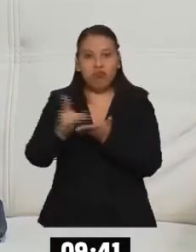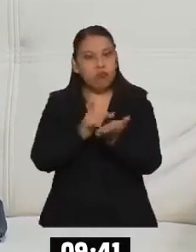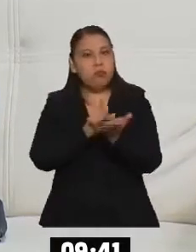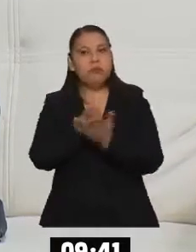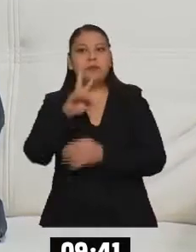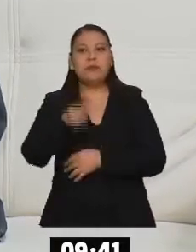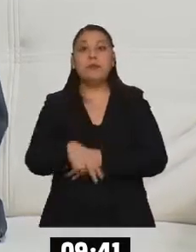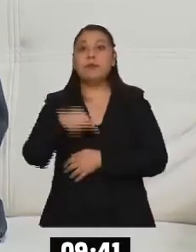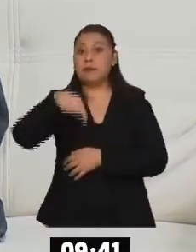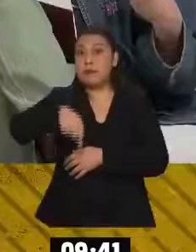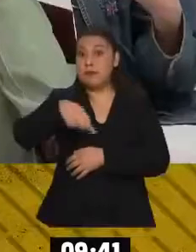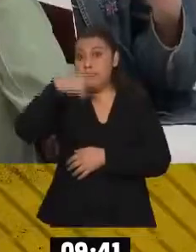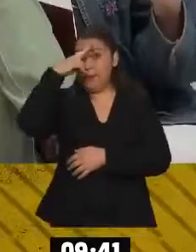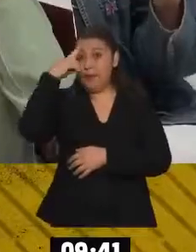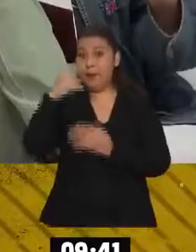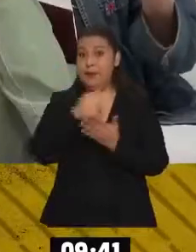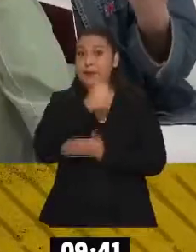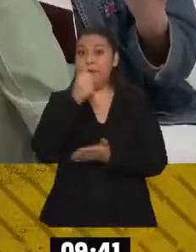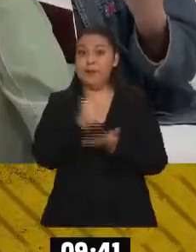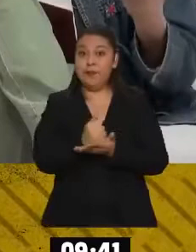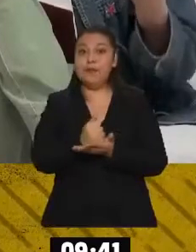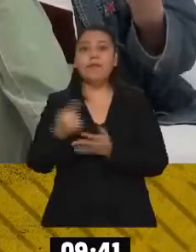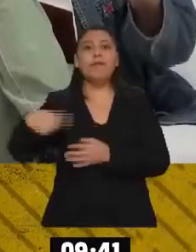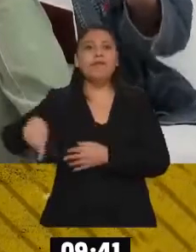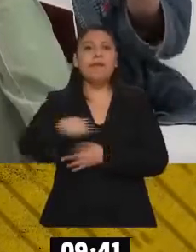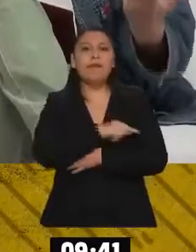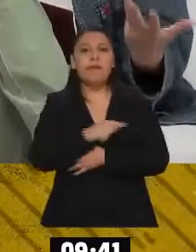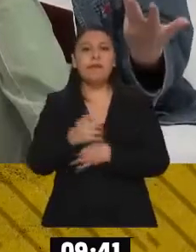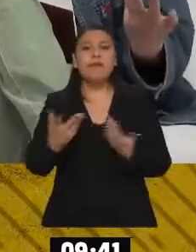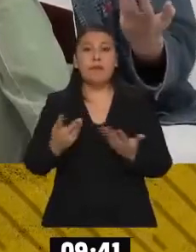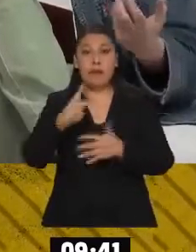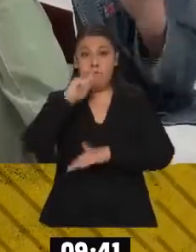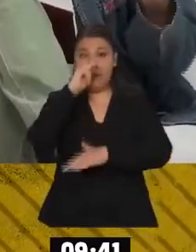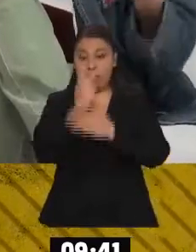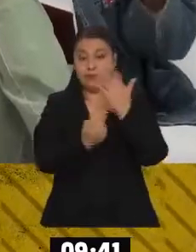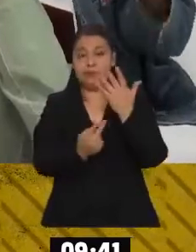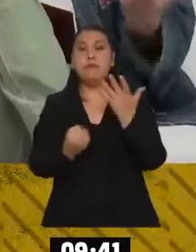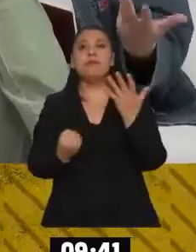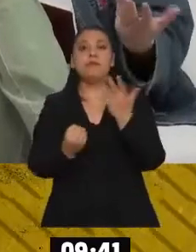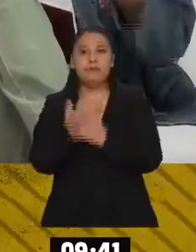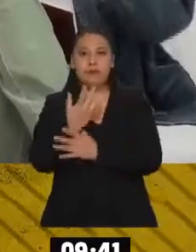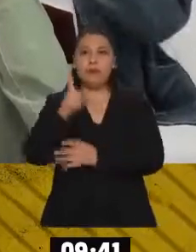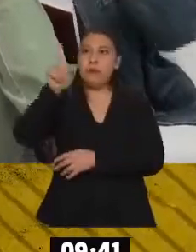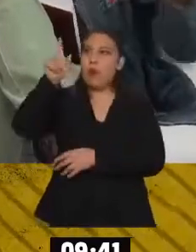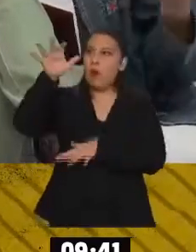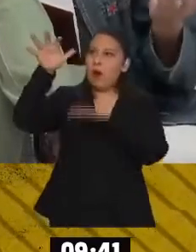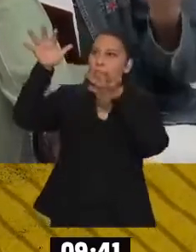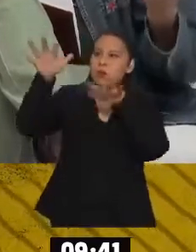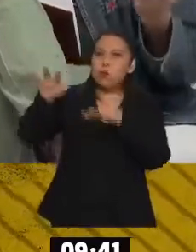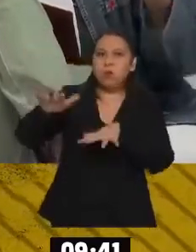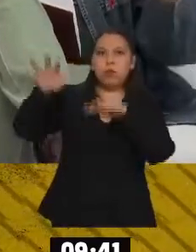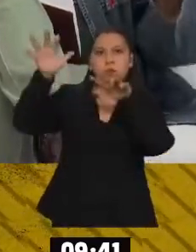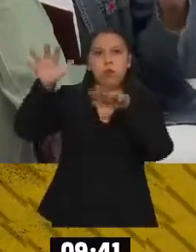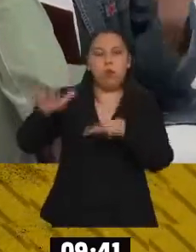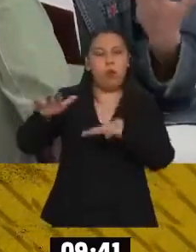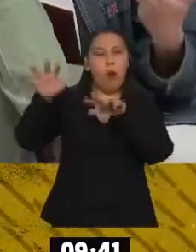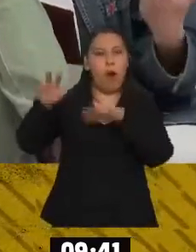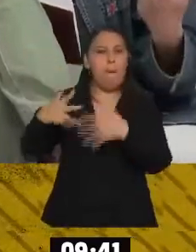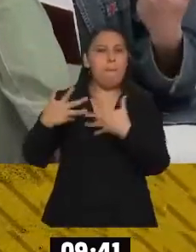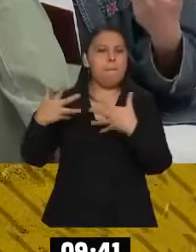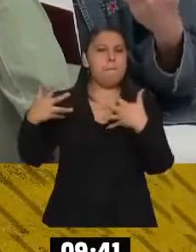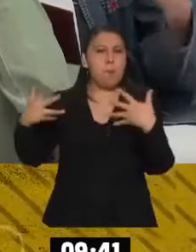de mexico y la productividad de este recurso que es la lluvia es enorme y